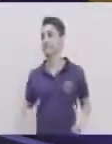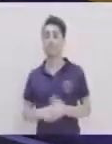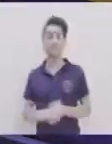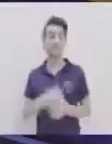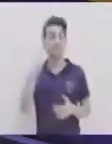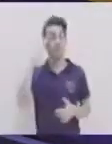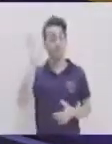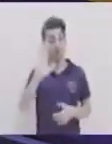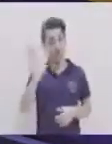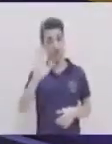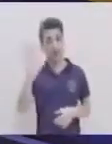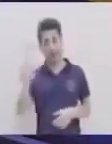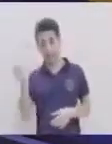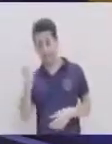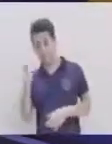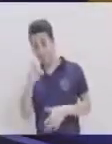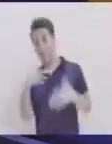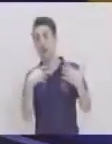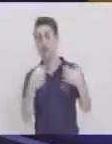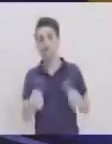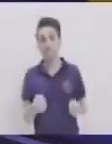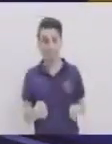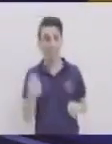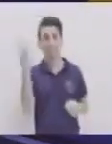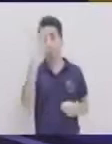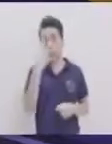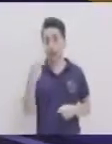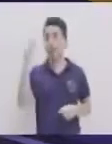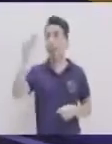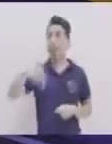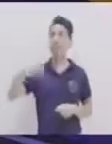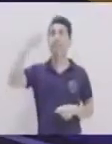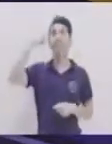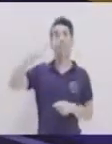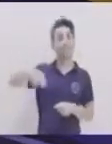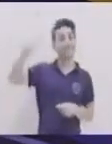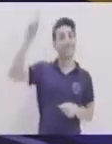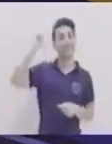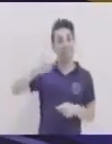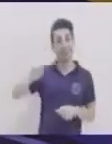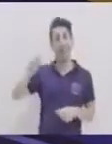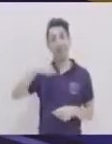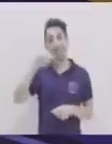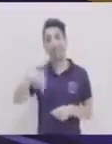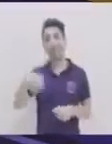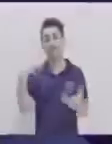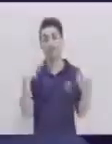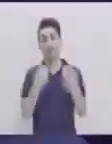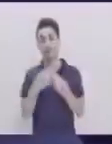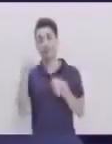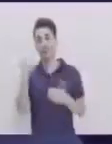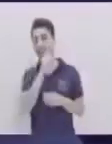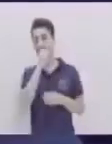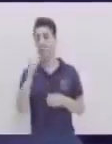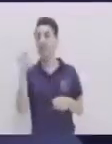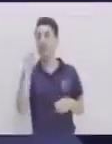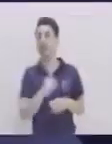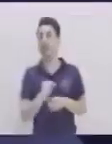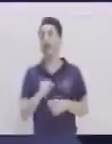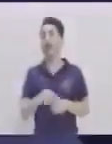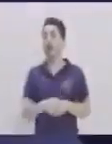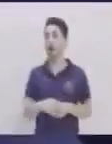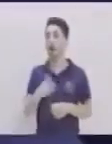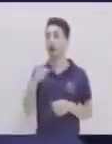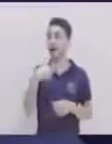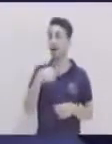palmas. Hola amigo, ¿cómo estás? Qué lindo está el día. Vamos juntos a